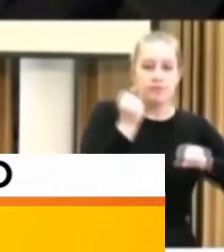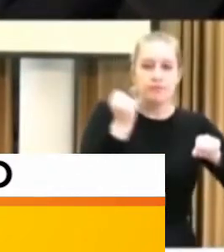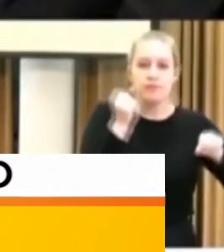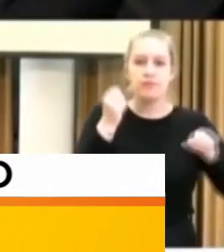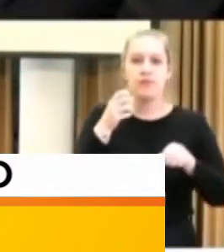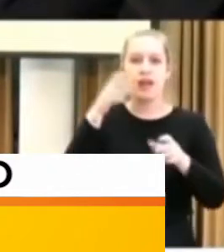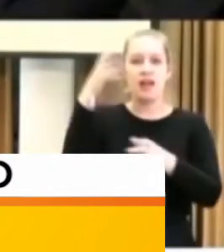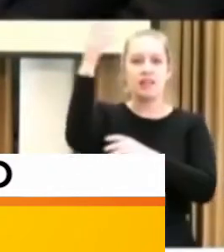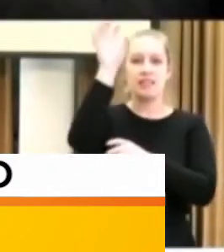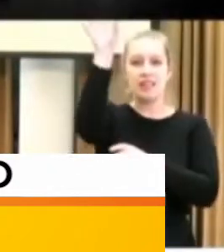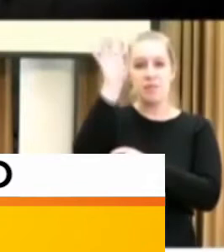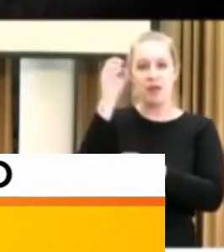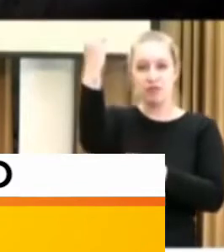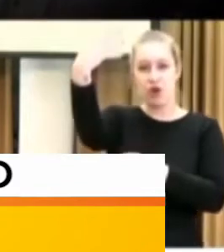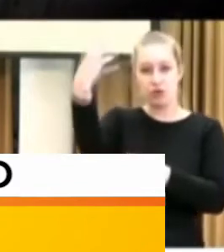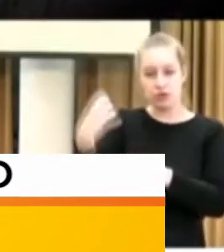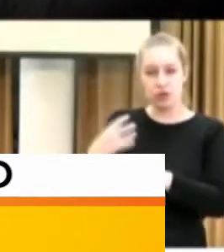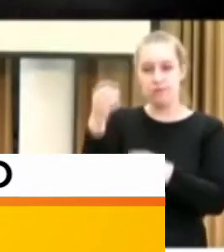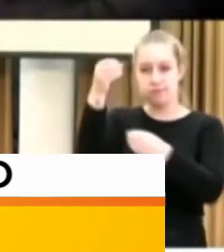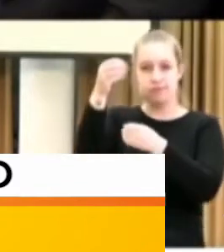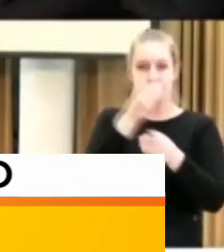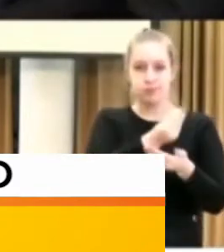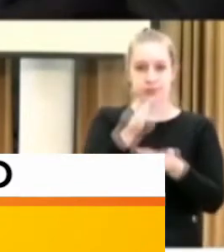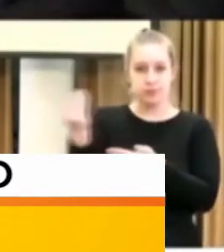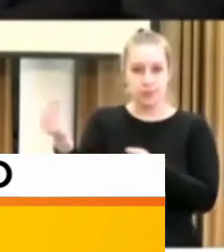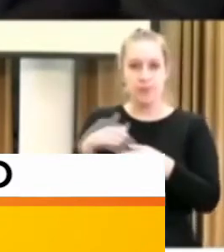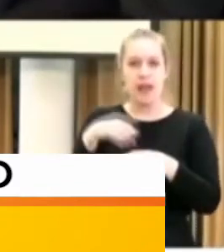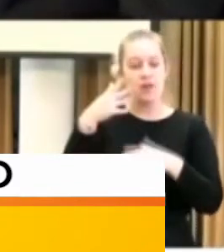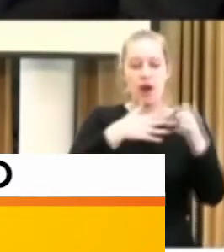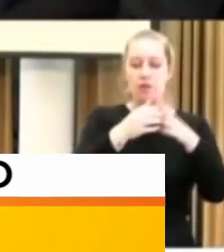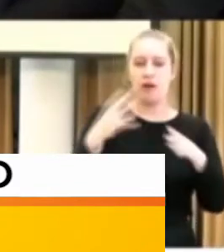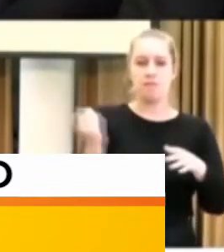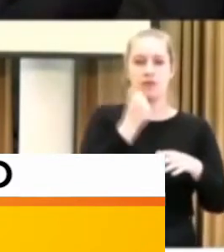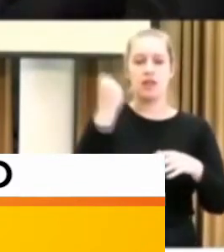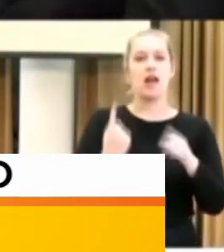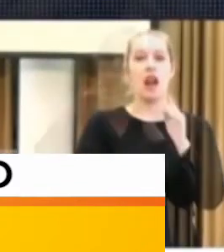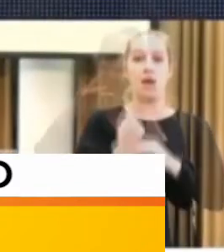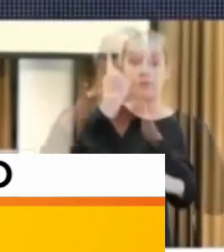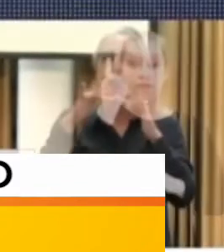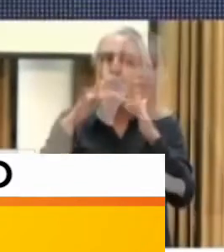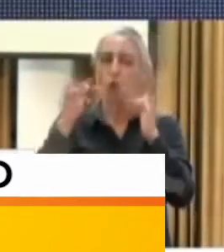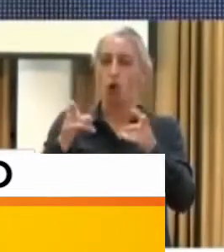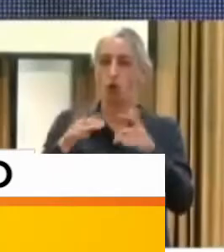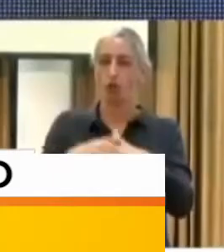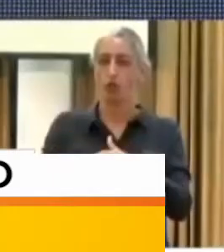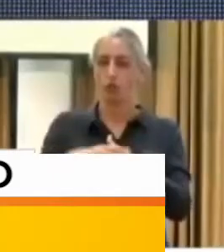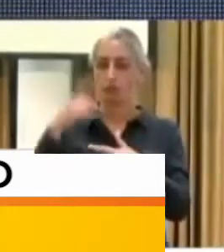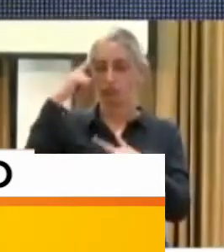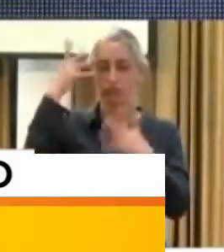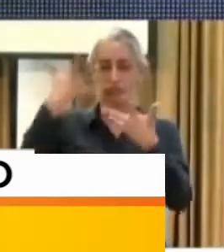profundizando lo que es para nosotros una herramienta fundamental que el gobierno digital y hoy estamos presentando